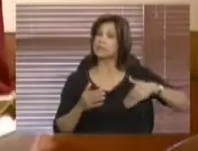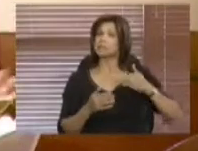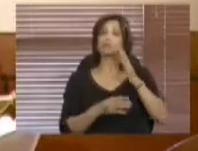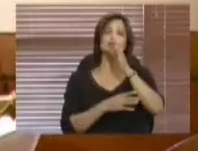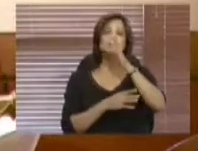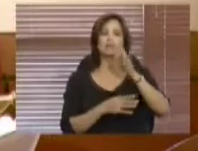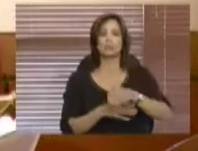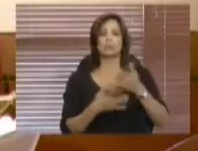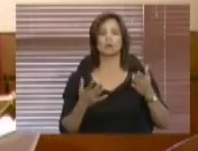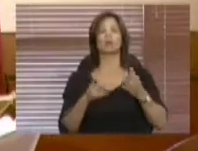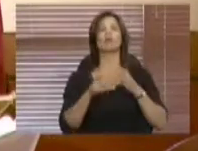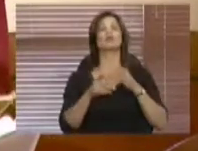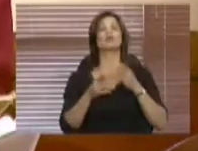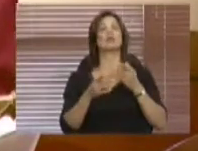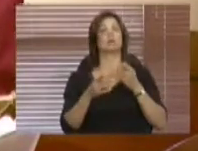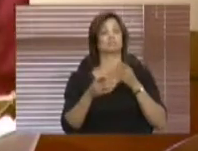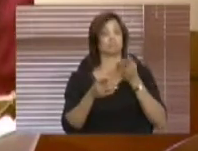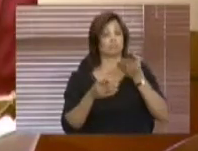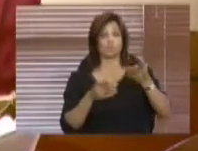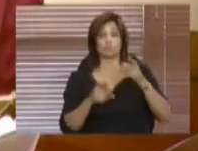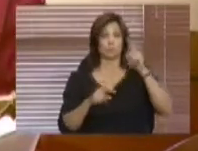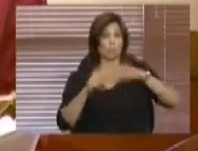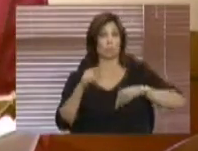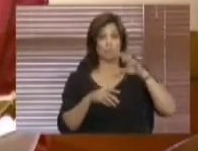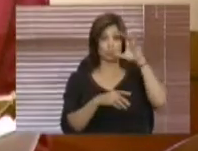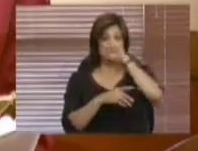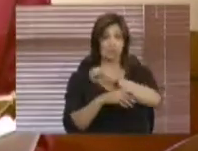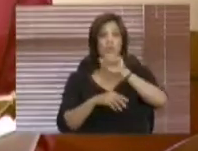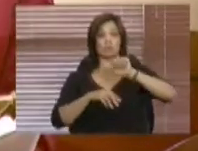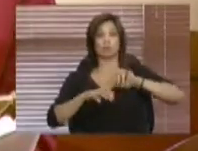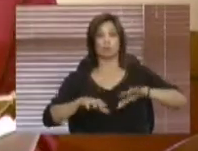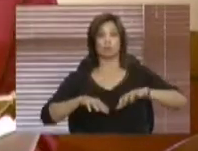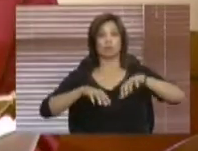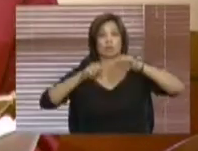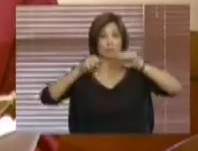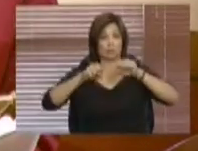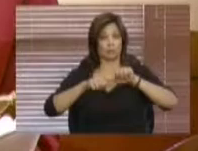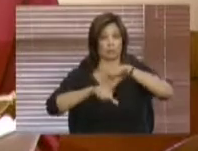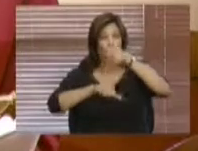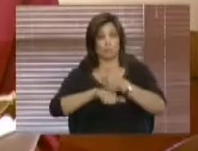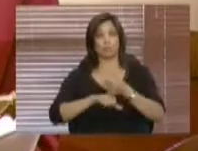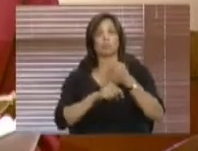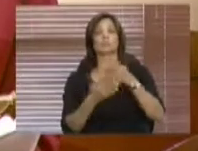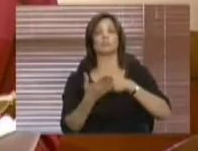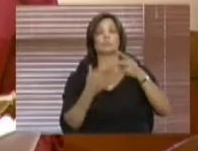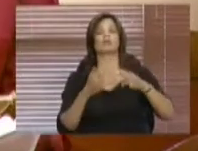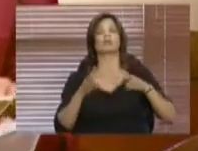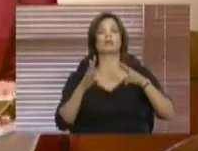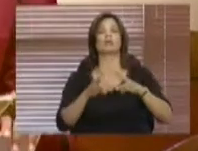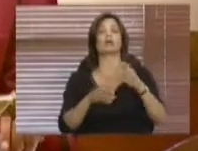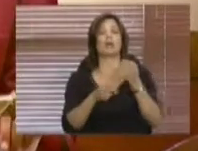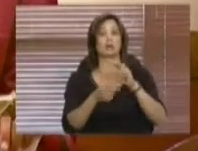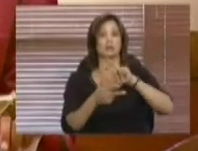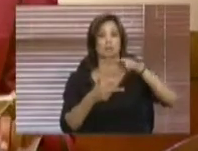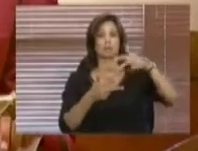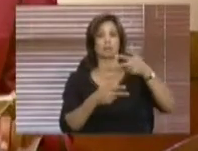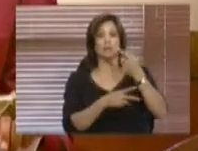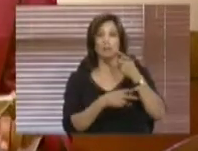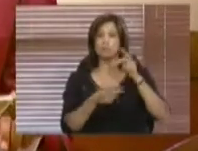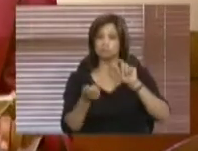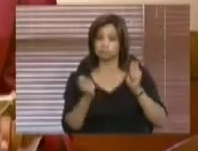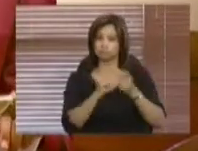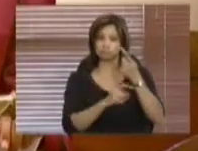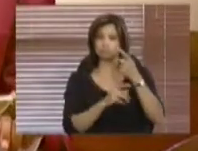Hay un aspecto que no puedo obviar: la adopción de un plan estratégico, la elaboración de una tercera ola de